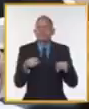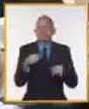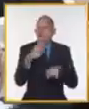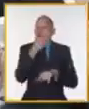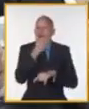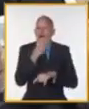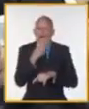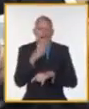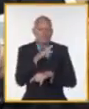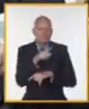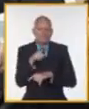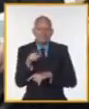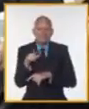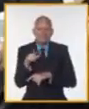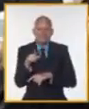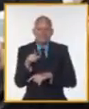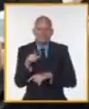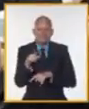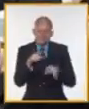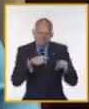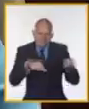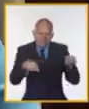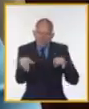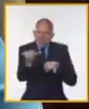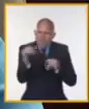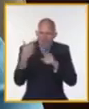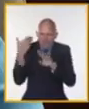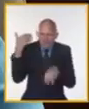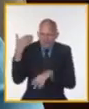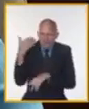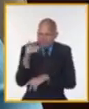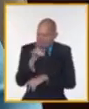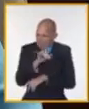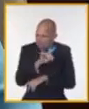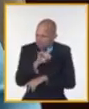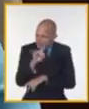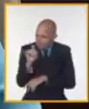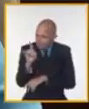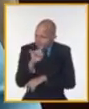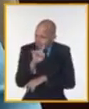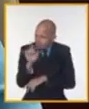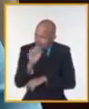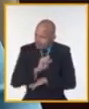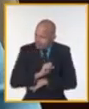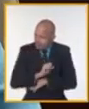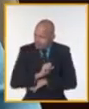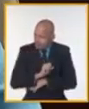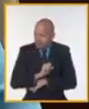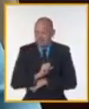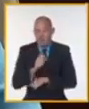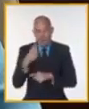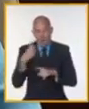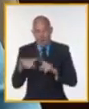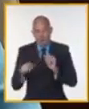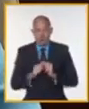estudiantes diferentes a otros momentos. Para nosotros hoy, ese profesor que está frente al aula tiene un rol más que de